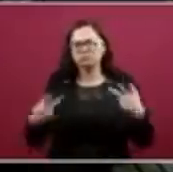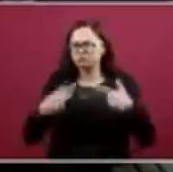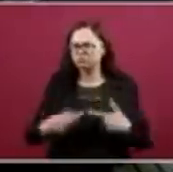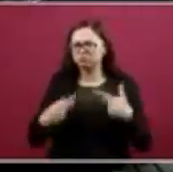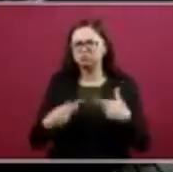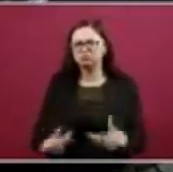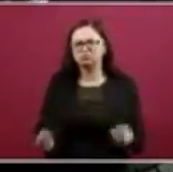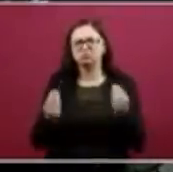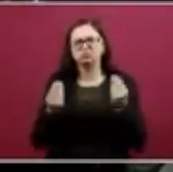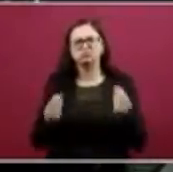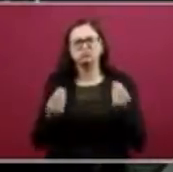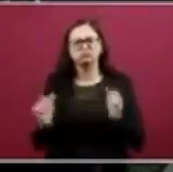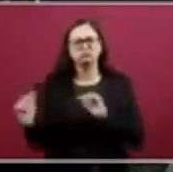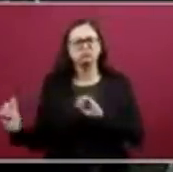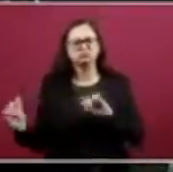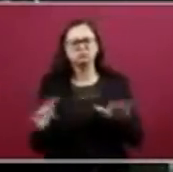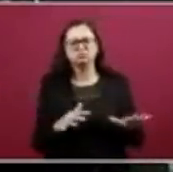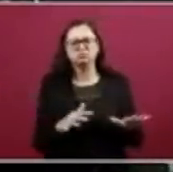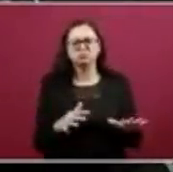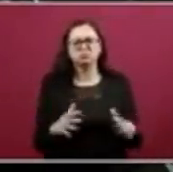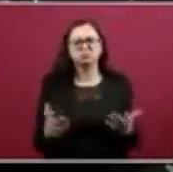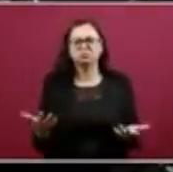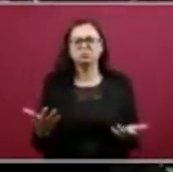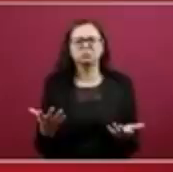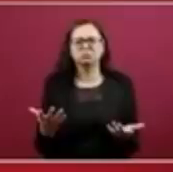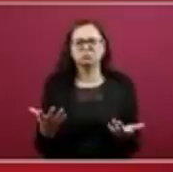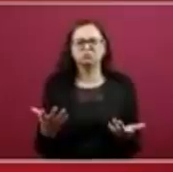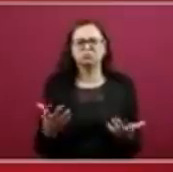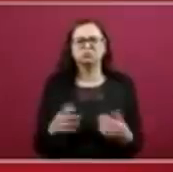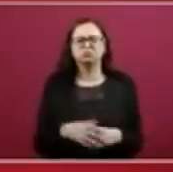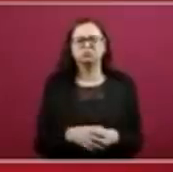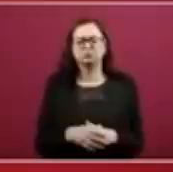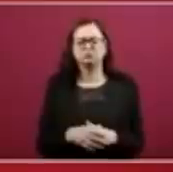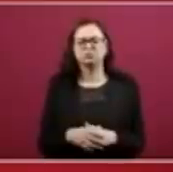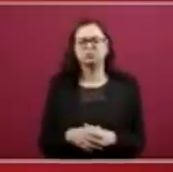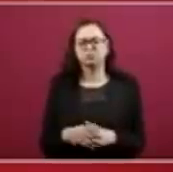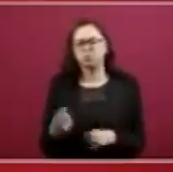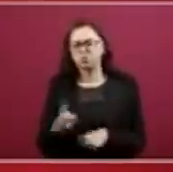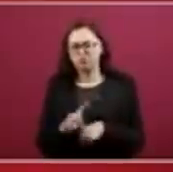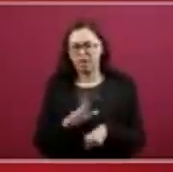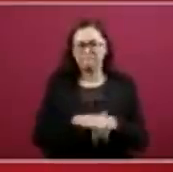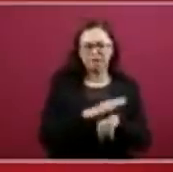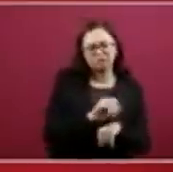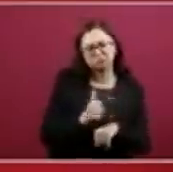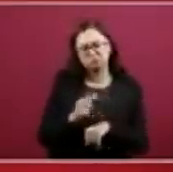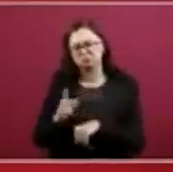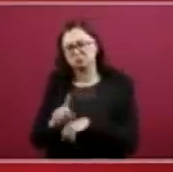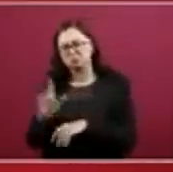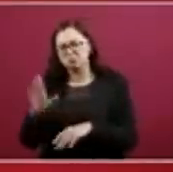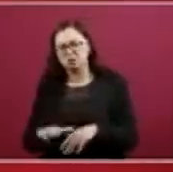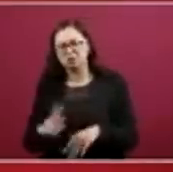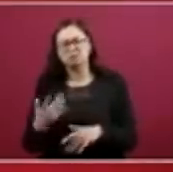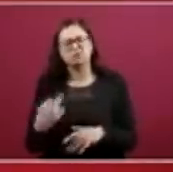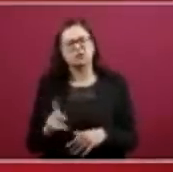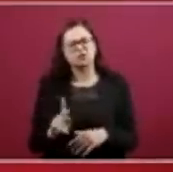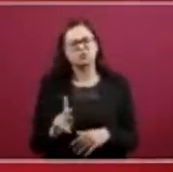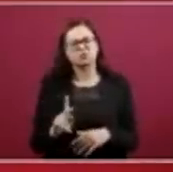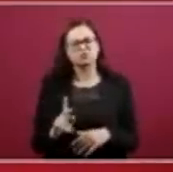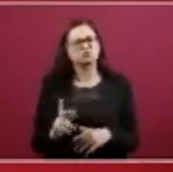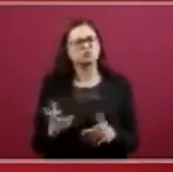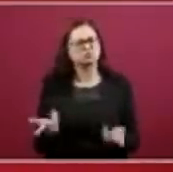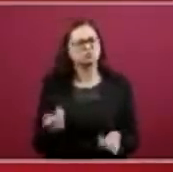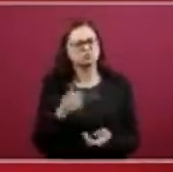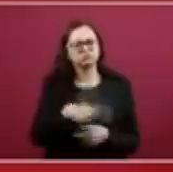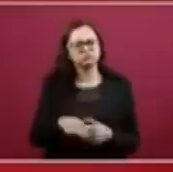asistencia, más que en otras ocasiones, y pues se vendió la